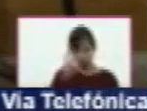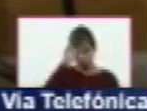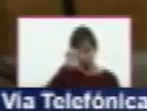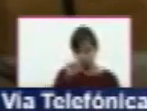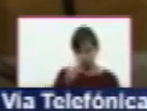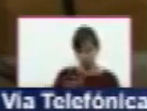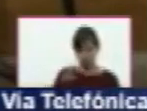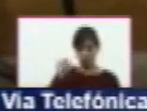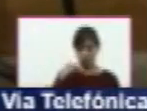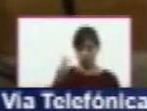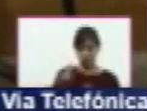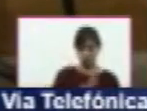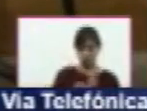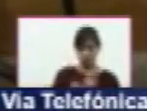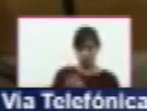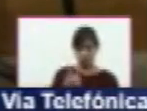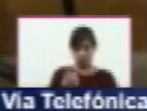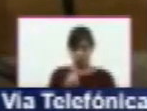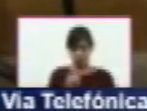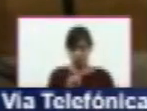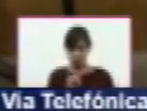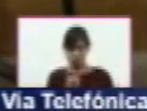al público sobre